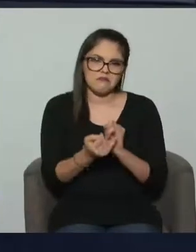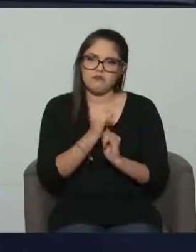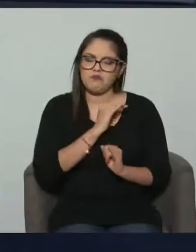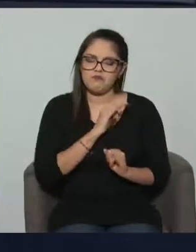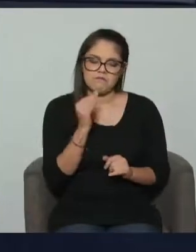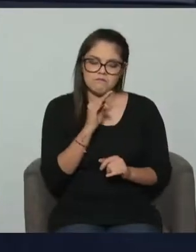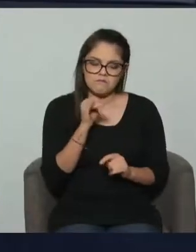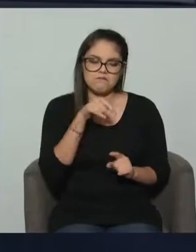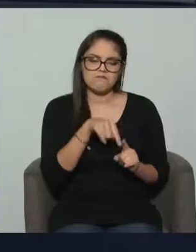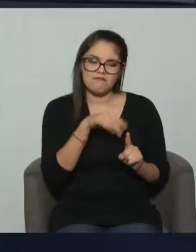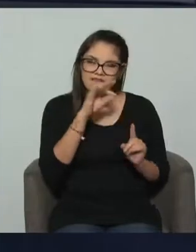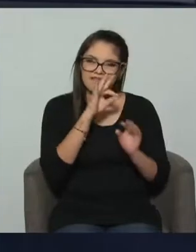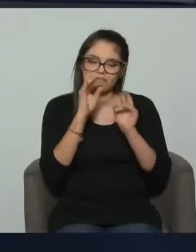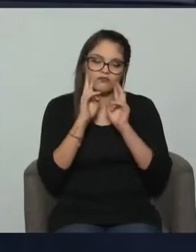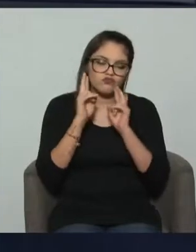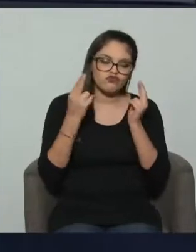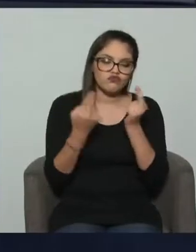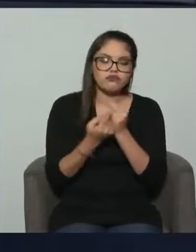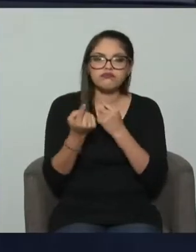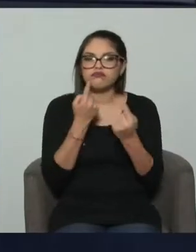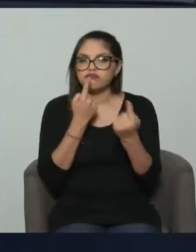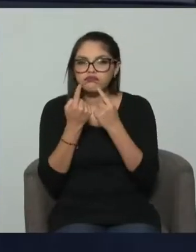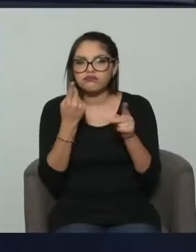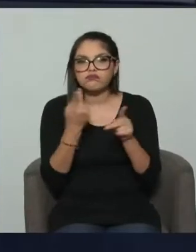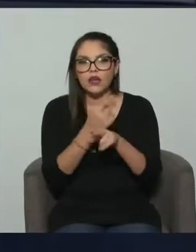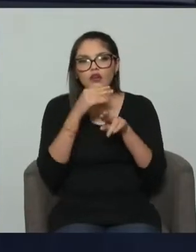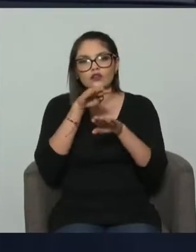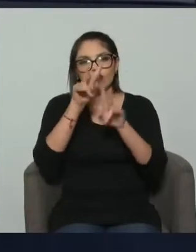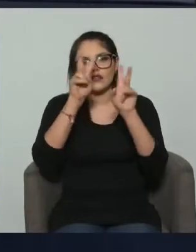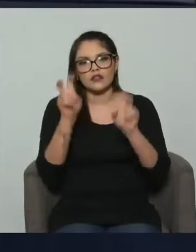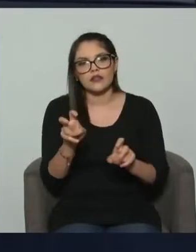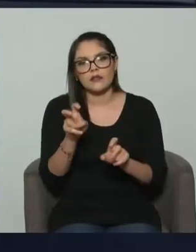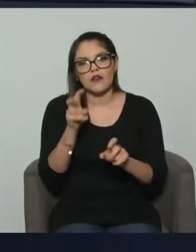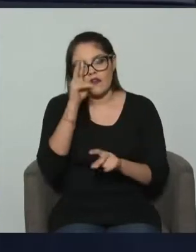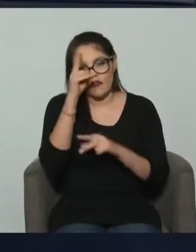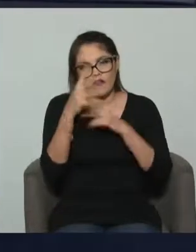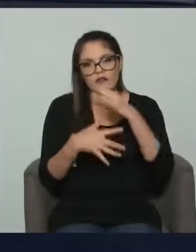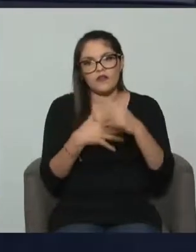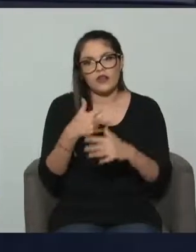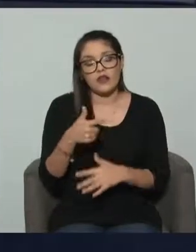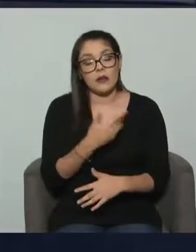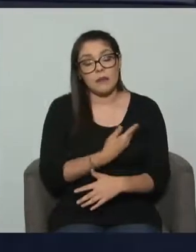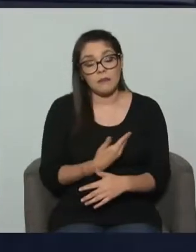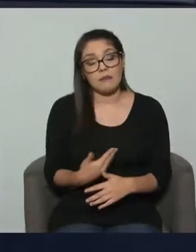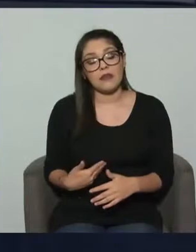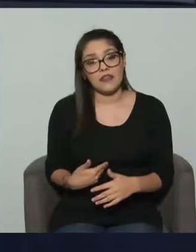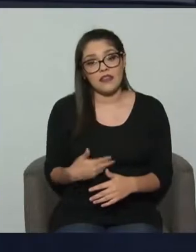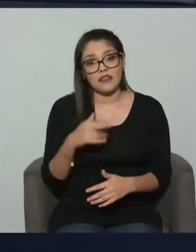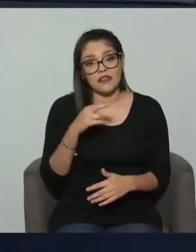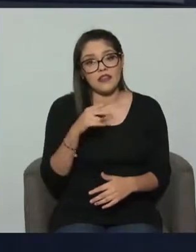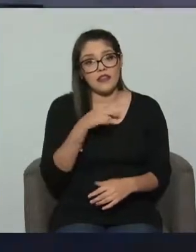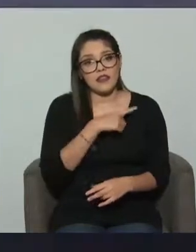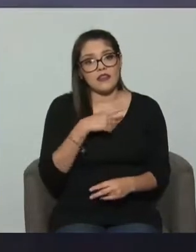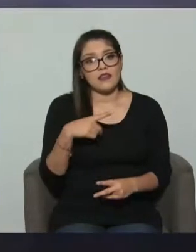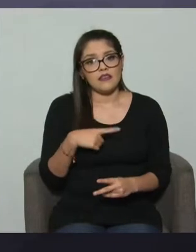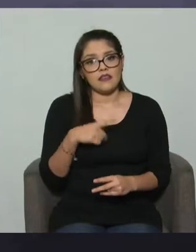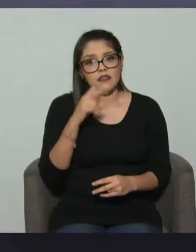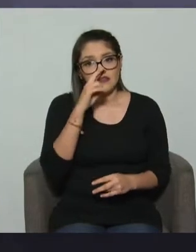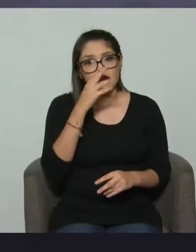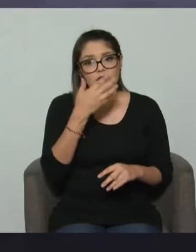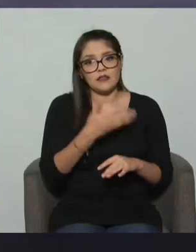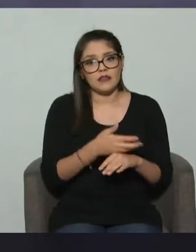justo poder trabajar esta parte de la violencia. El Ejecutivo es el encargado, es el presidente del CIPINA, no ha